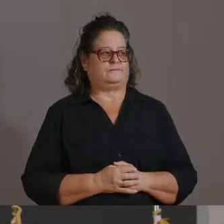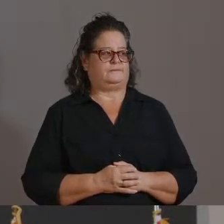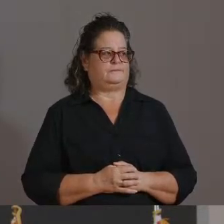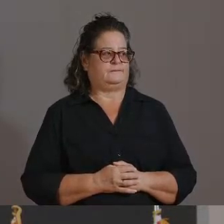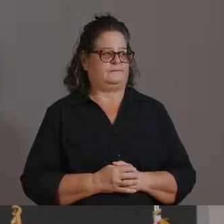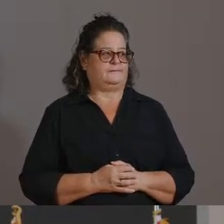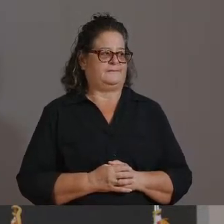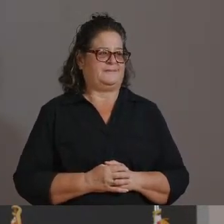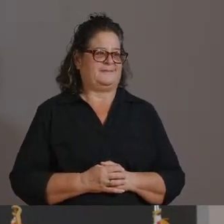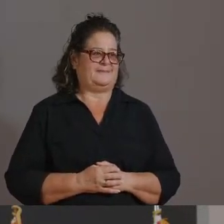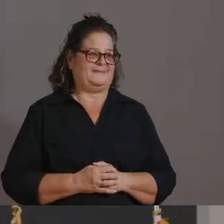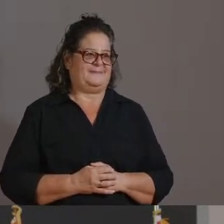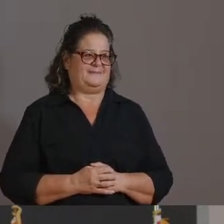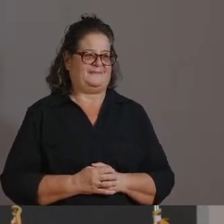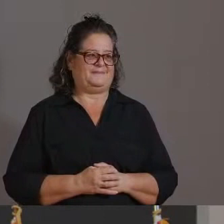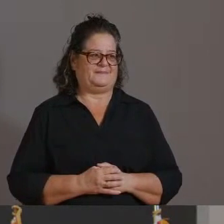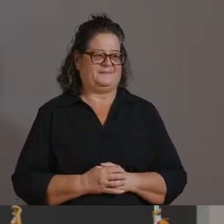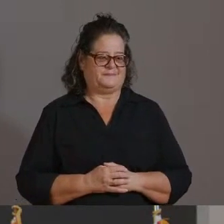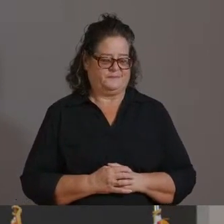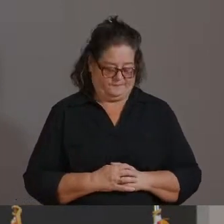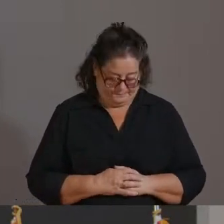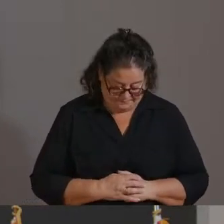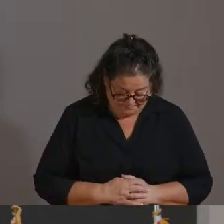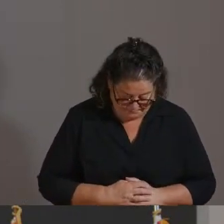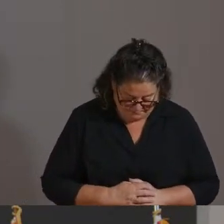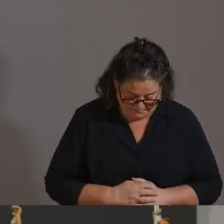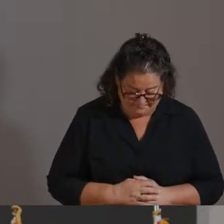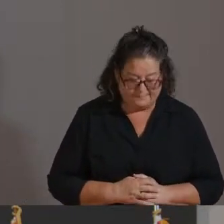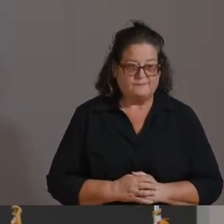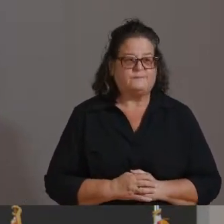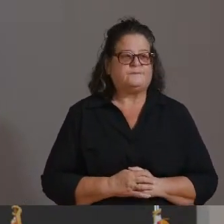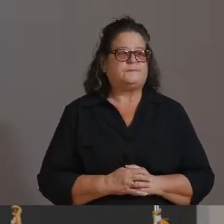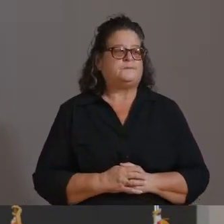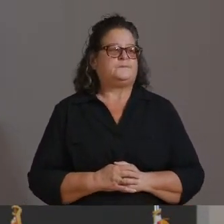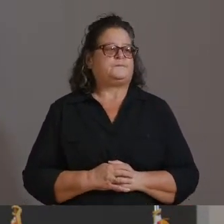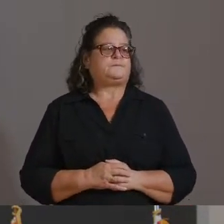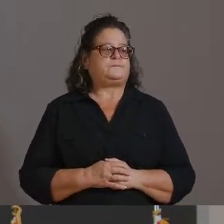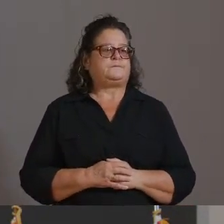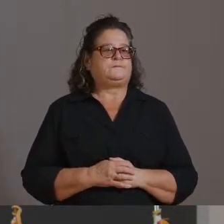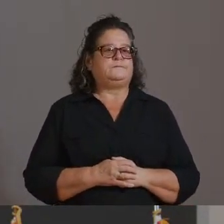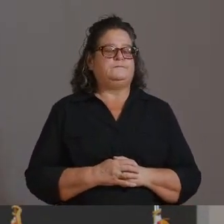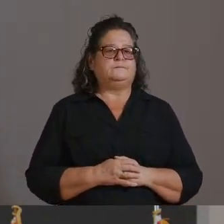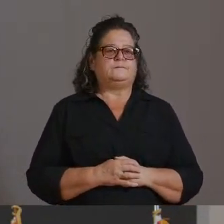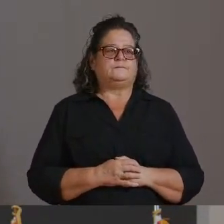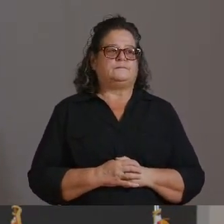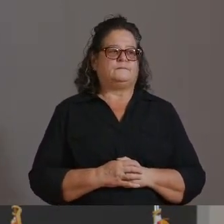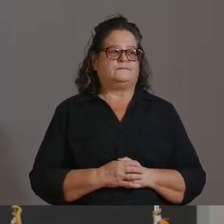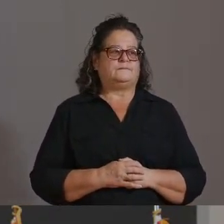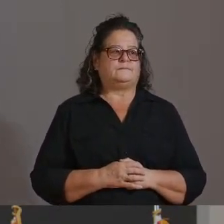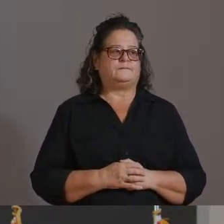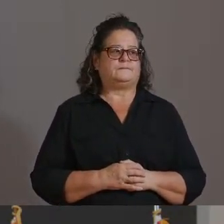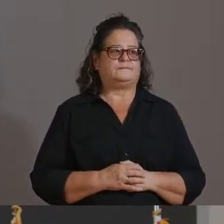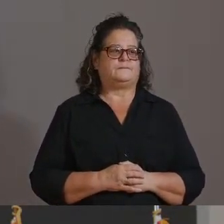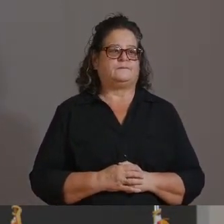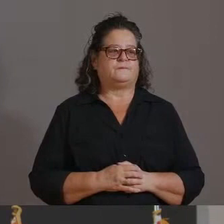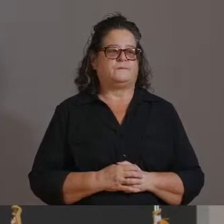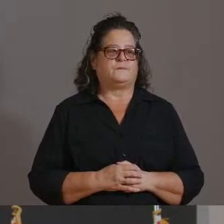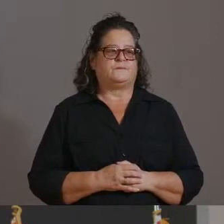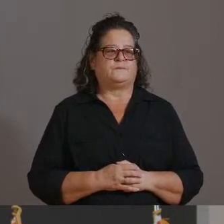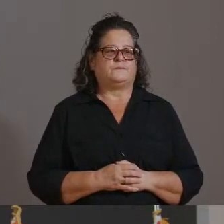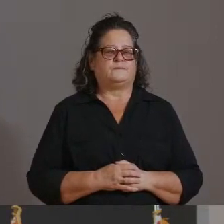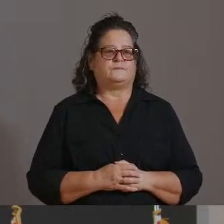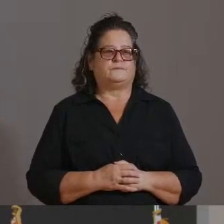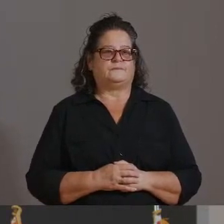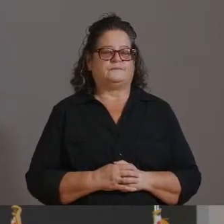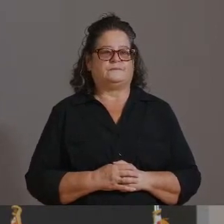indocumentada. Y Quality Health estará haciendo esfuerzos en la comunidad para asegurar que todo esto está